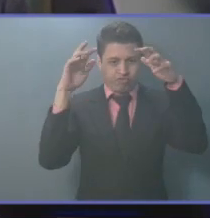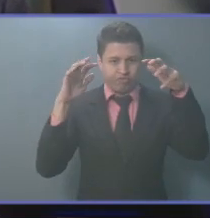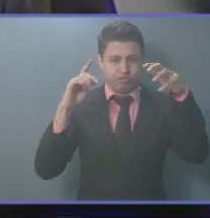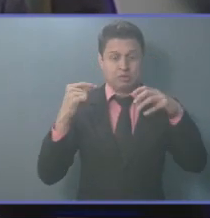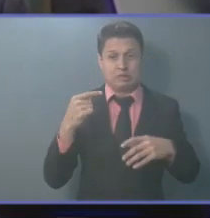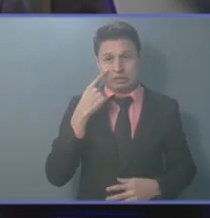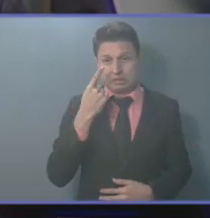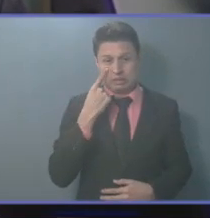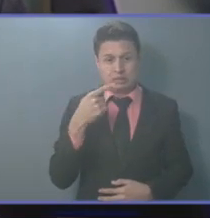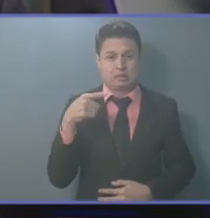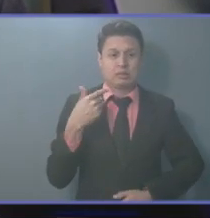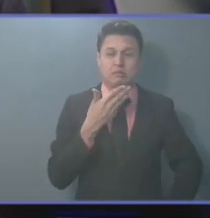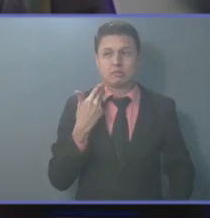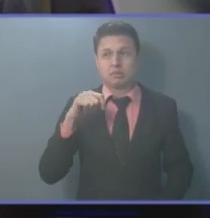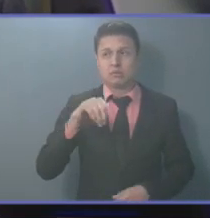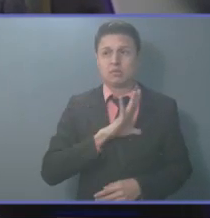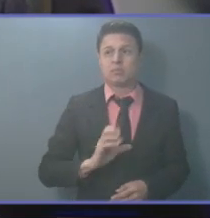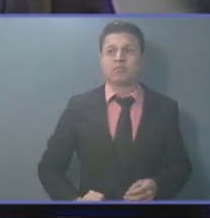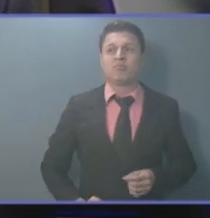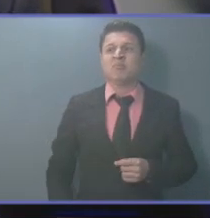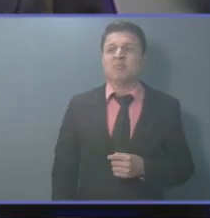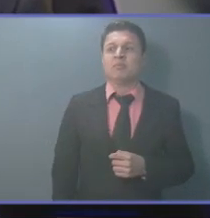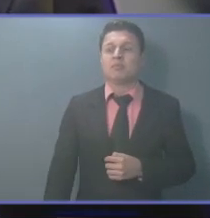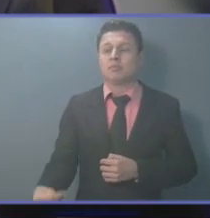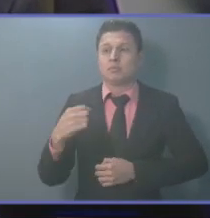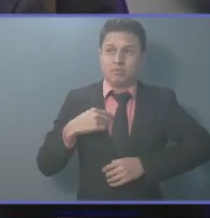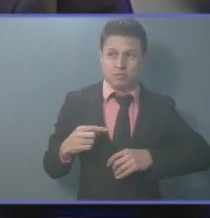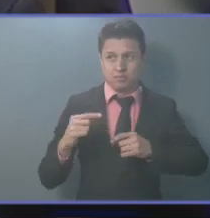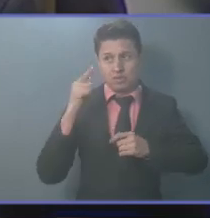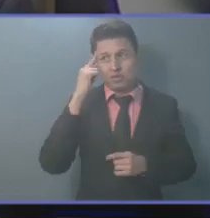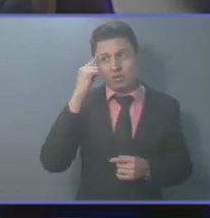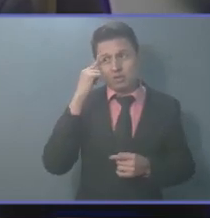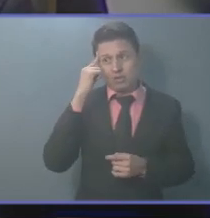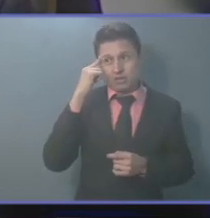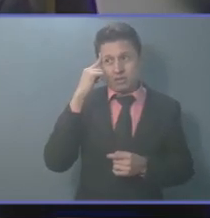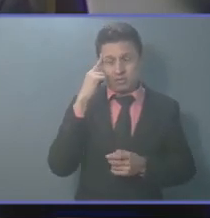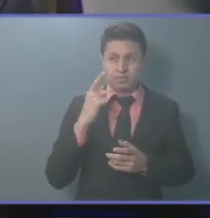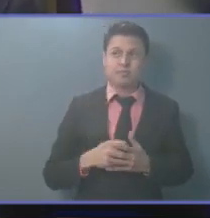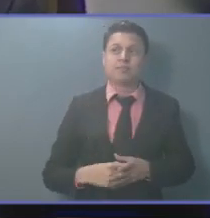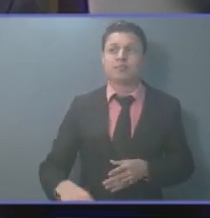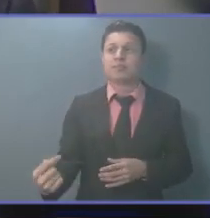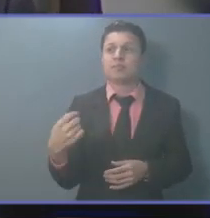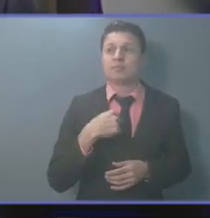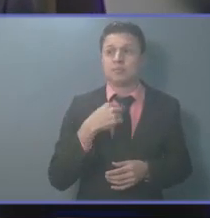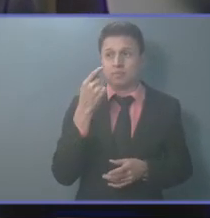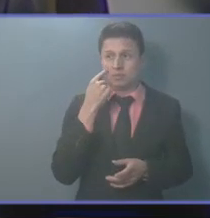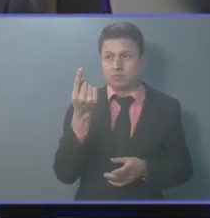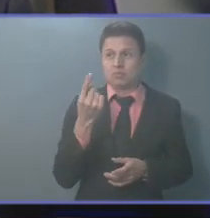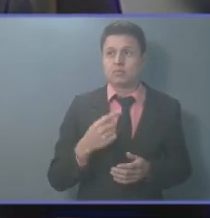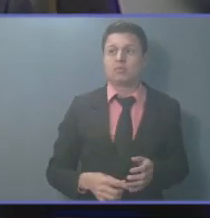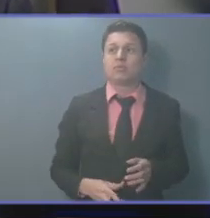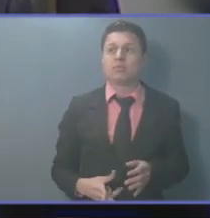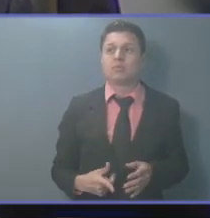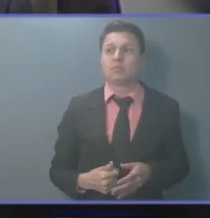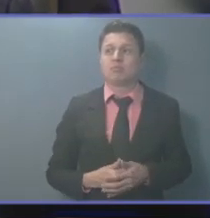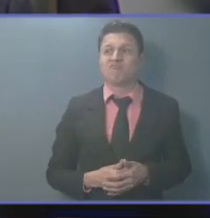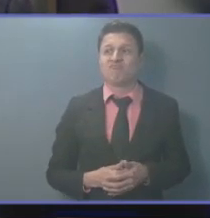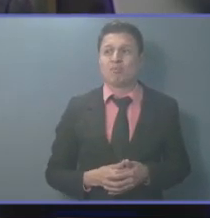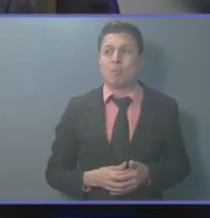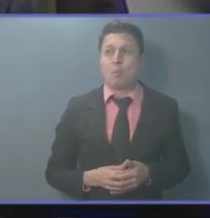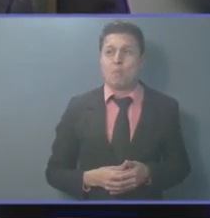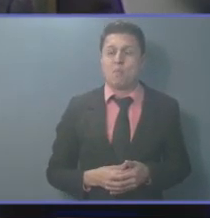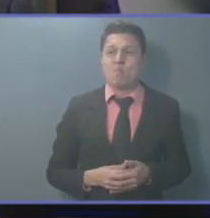pasa factura. Yo estaba revisando, por ejemplo, viendo las